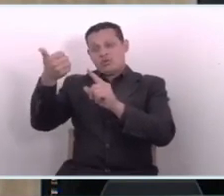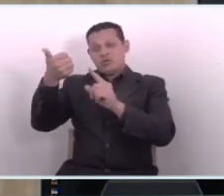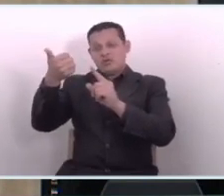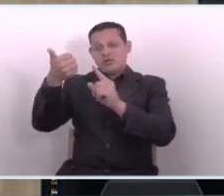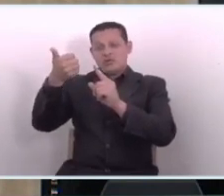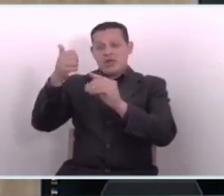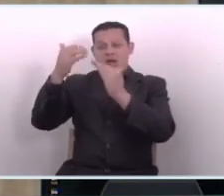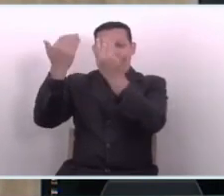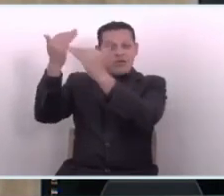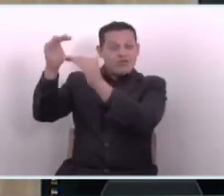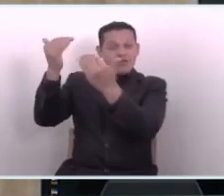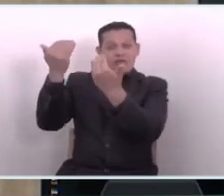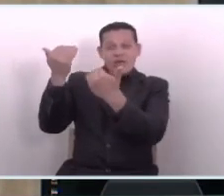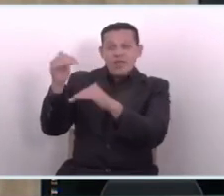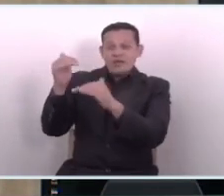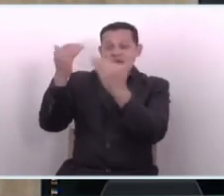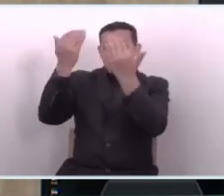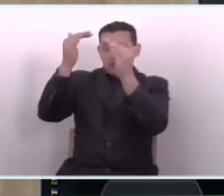de actividades